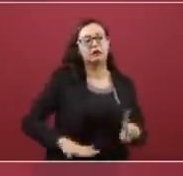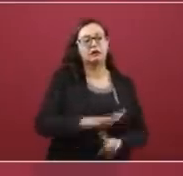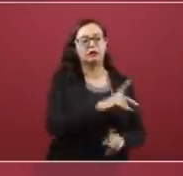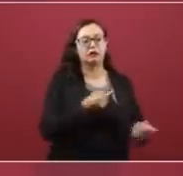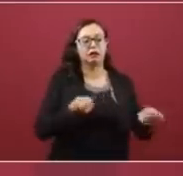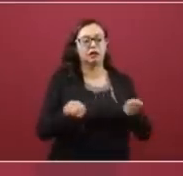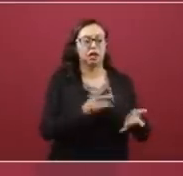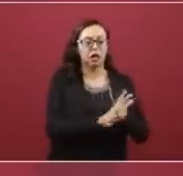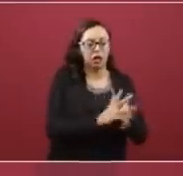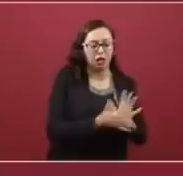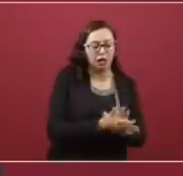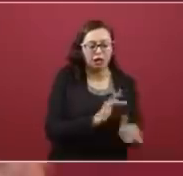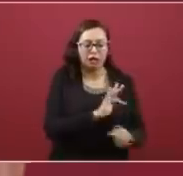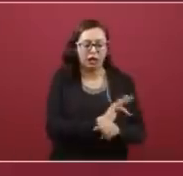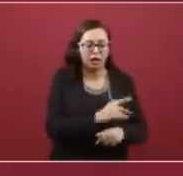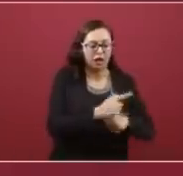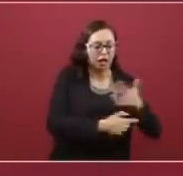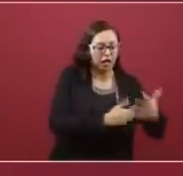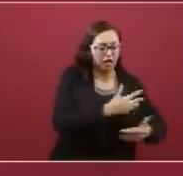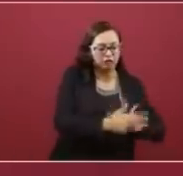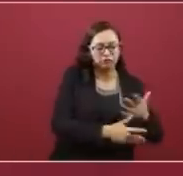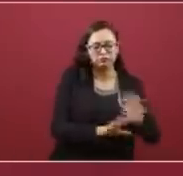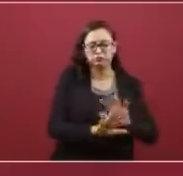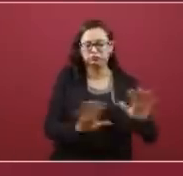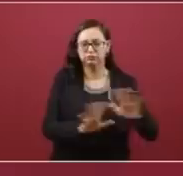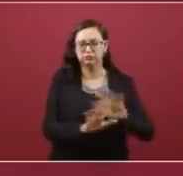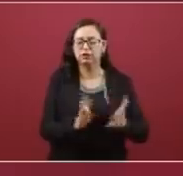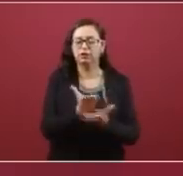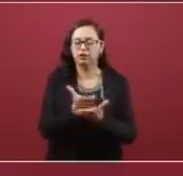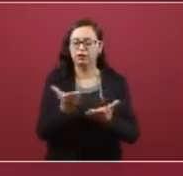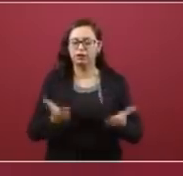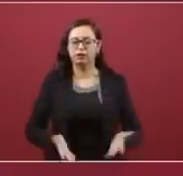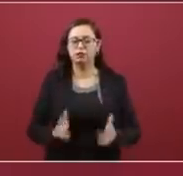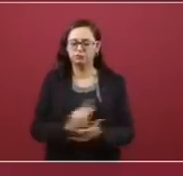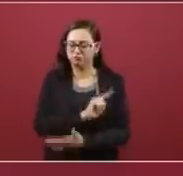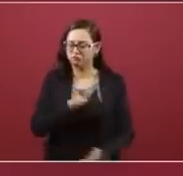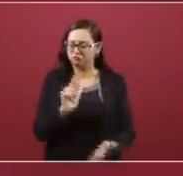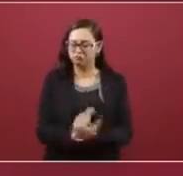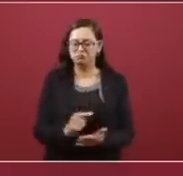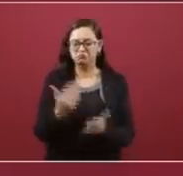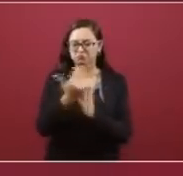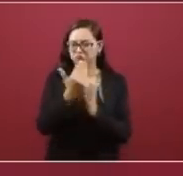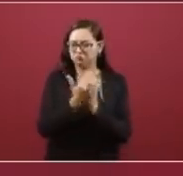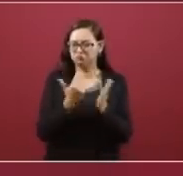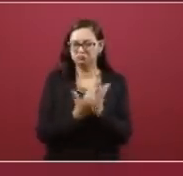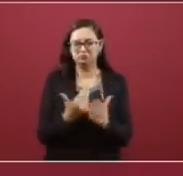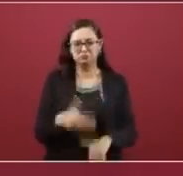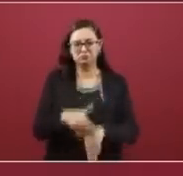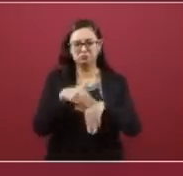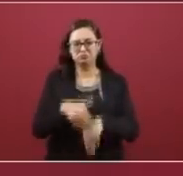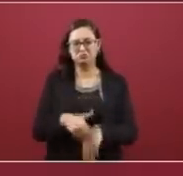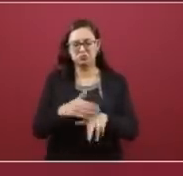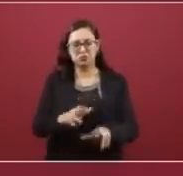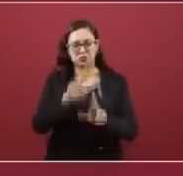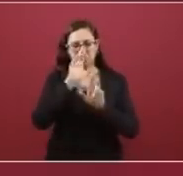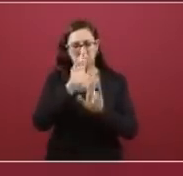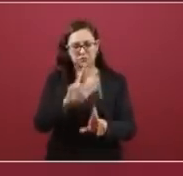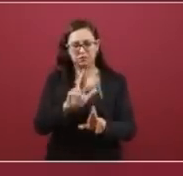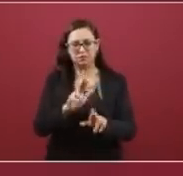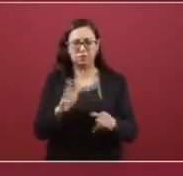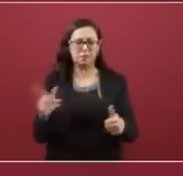O de coecho. Son estado de derecho, en donde eh, prevalece